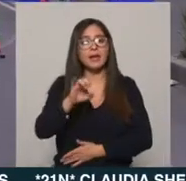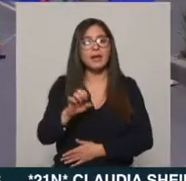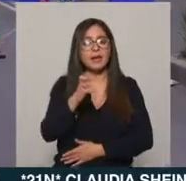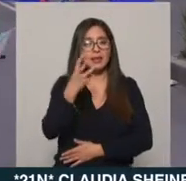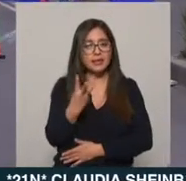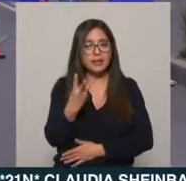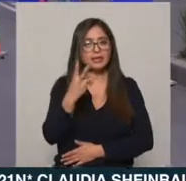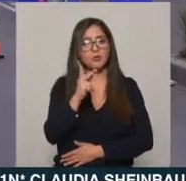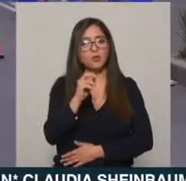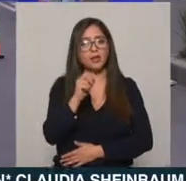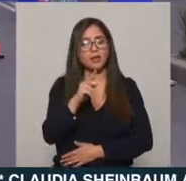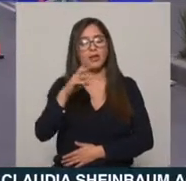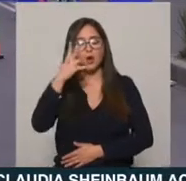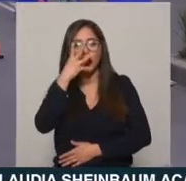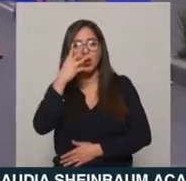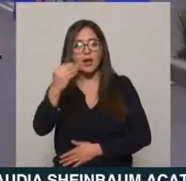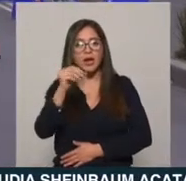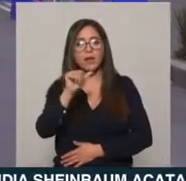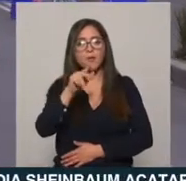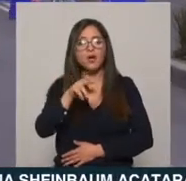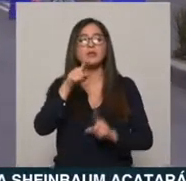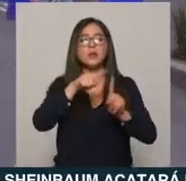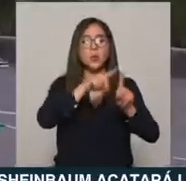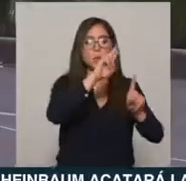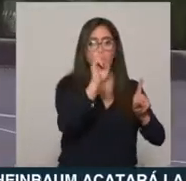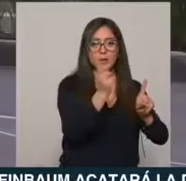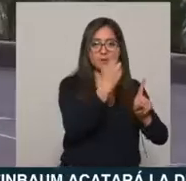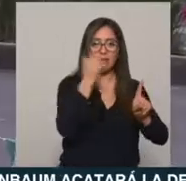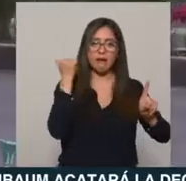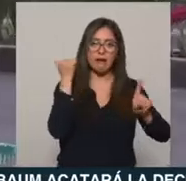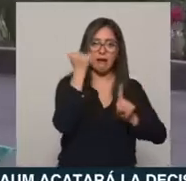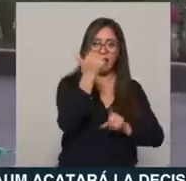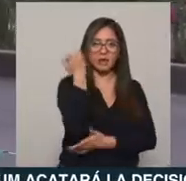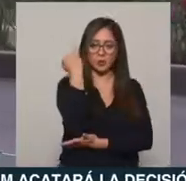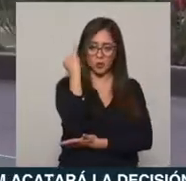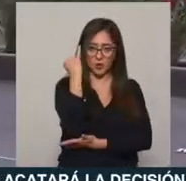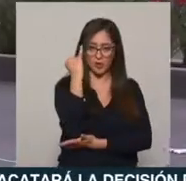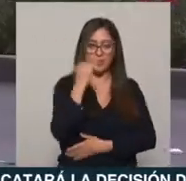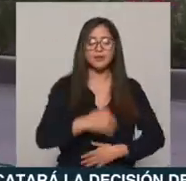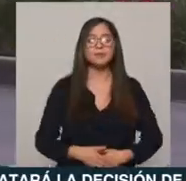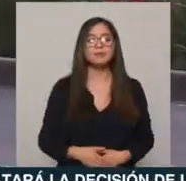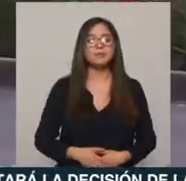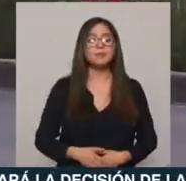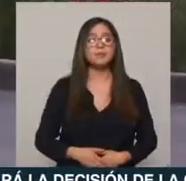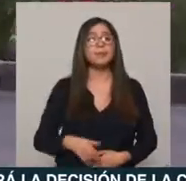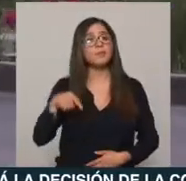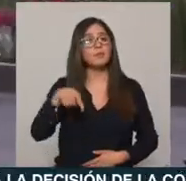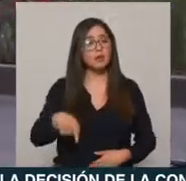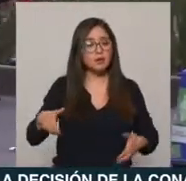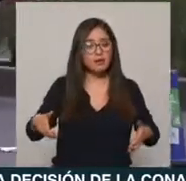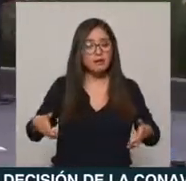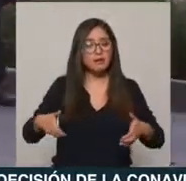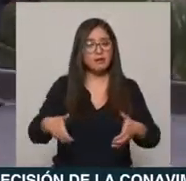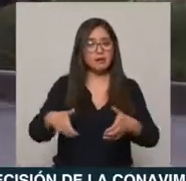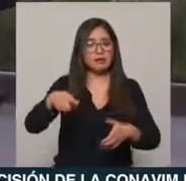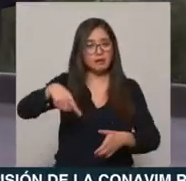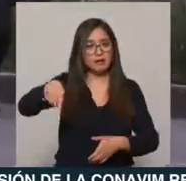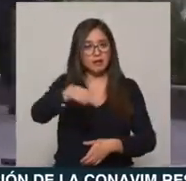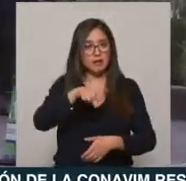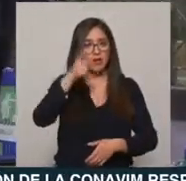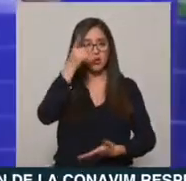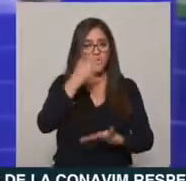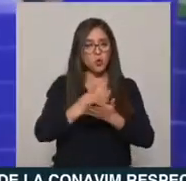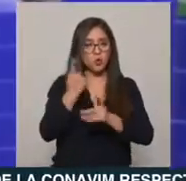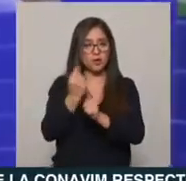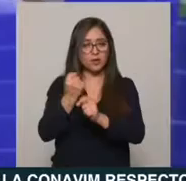Coyoacán Amores de Avenida Universidad a Insurgentes. En cuanto al carril semi-exclusivo para transporte público sobre Calzada de